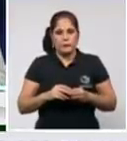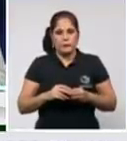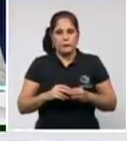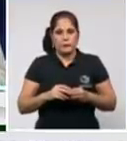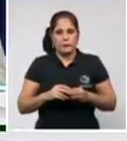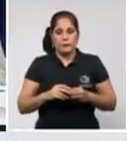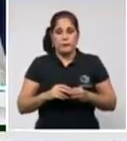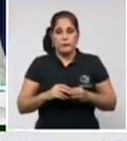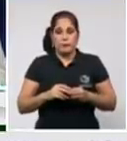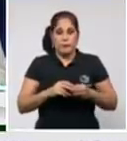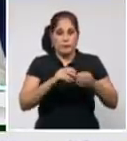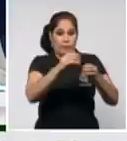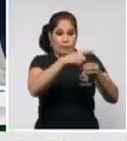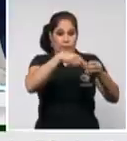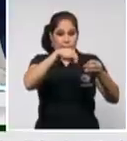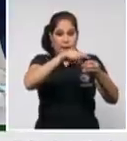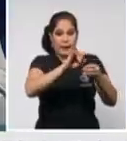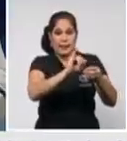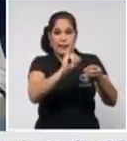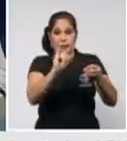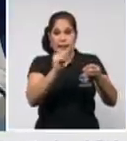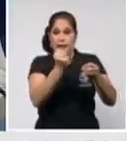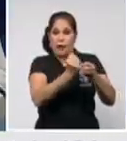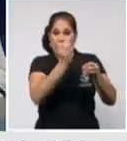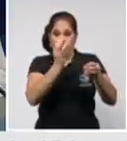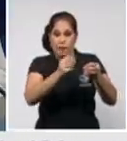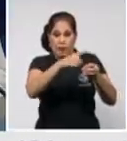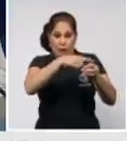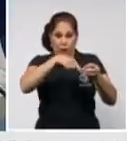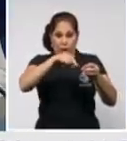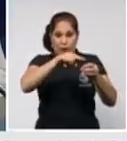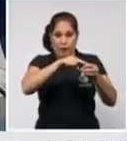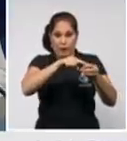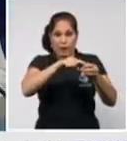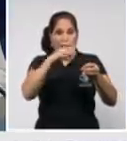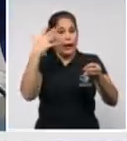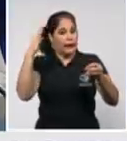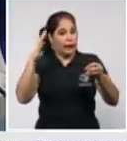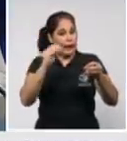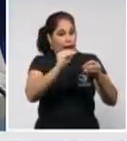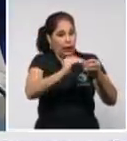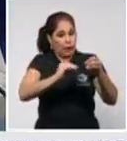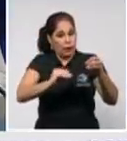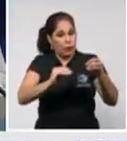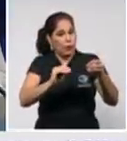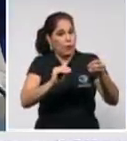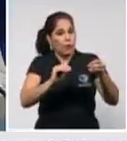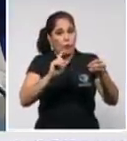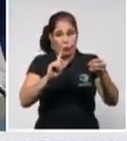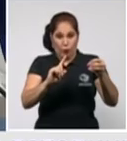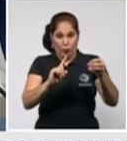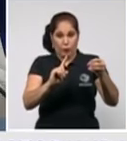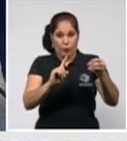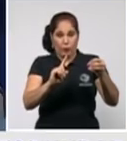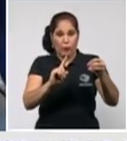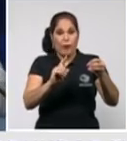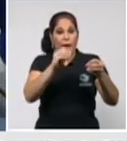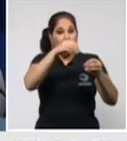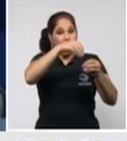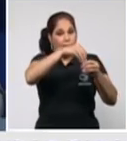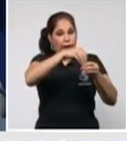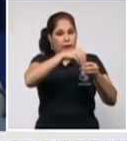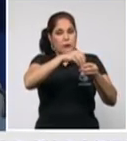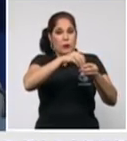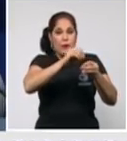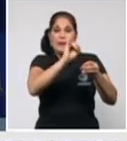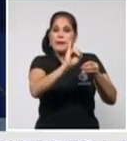De los 66 casos confirmados, está el extranjero que yo me referí, que son dentro de los, o sea,